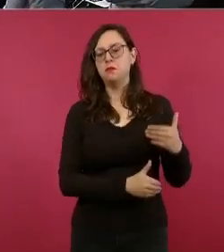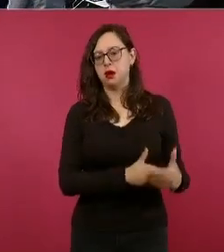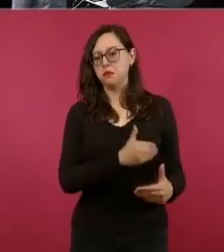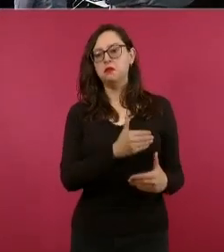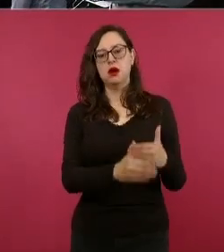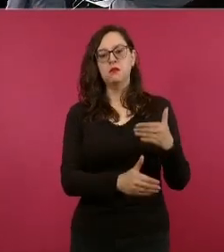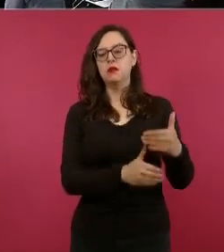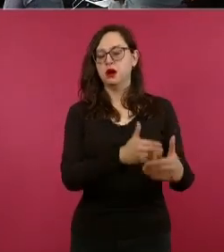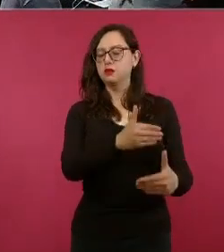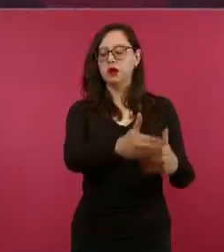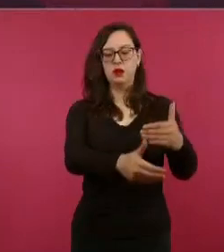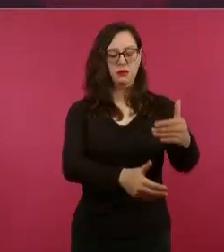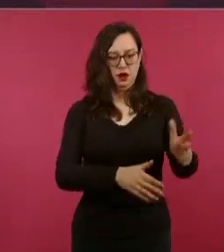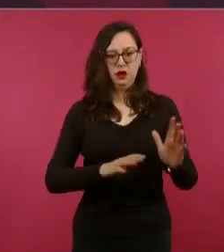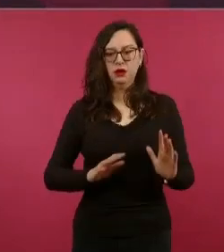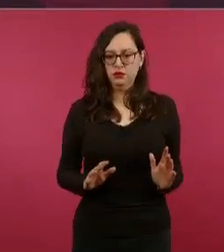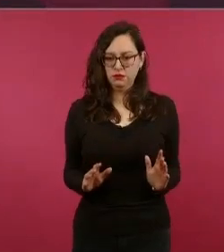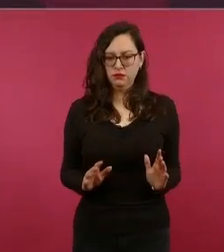muchísimo.